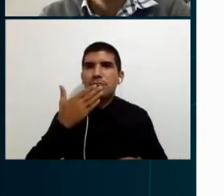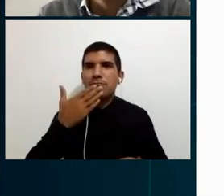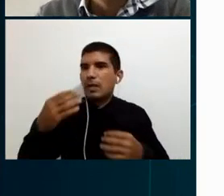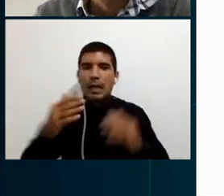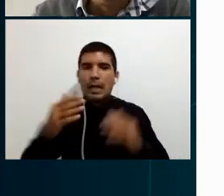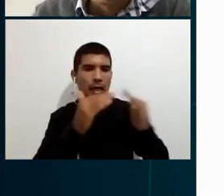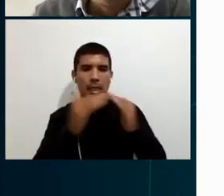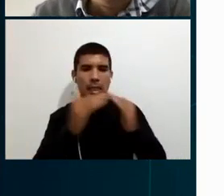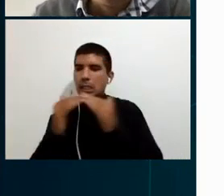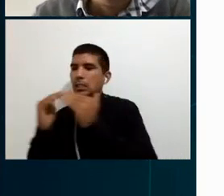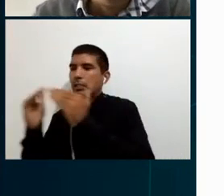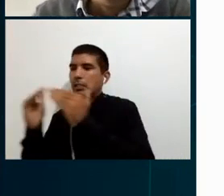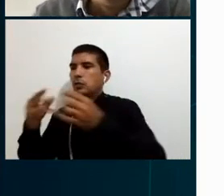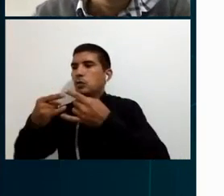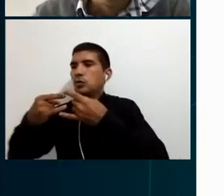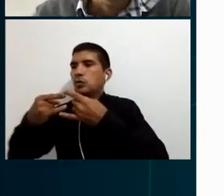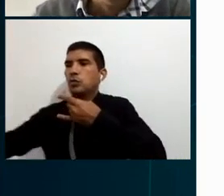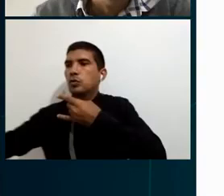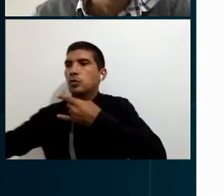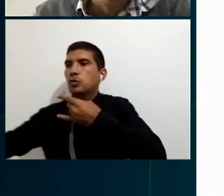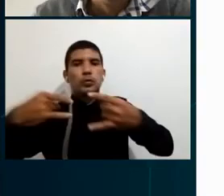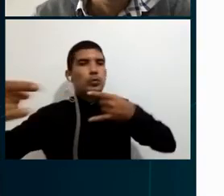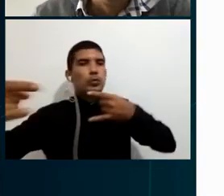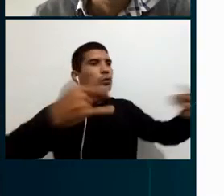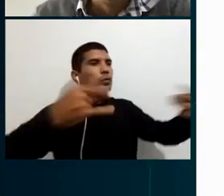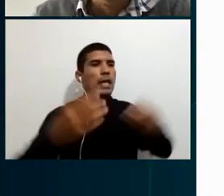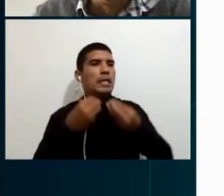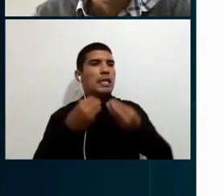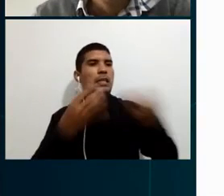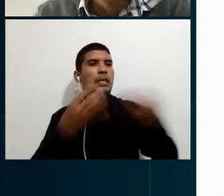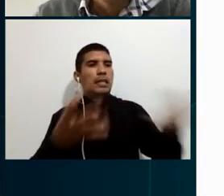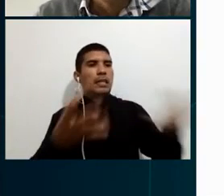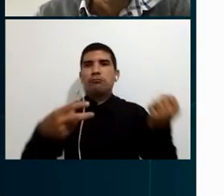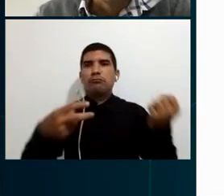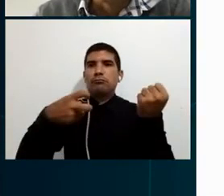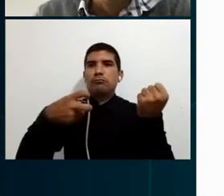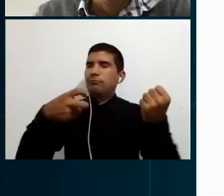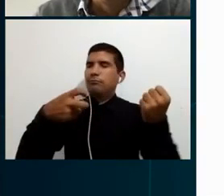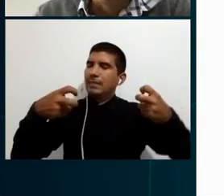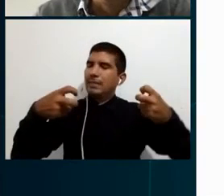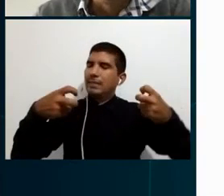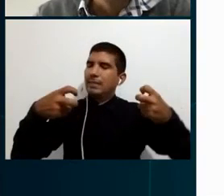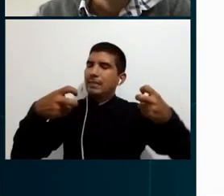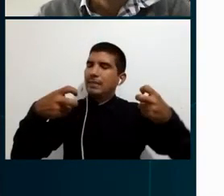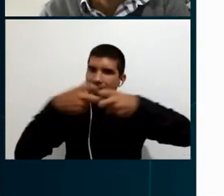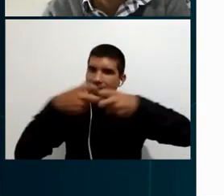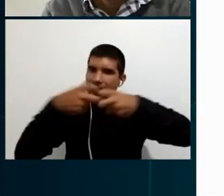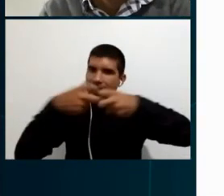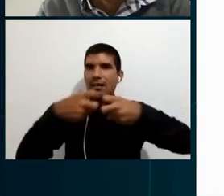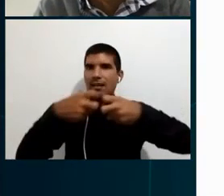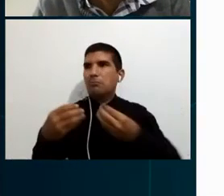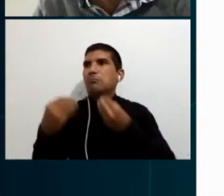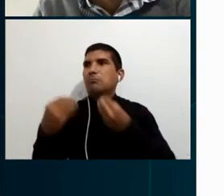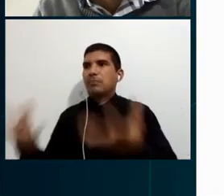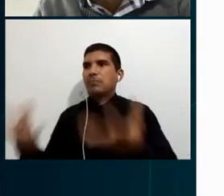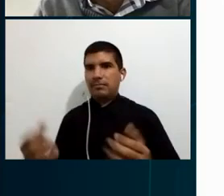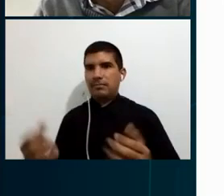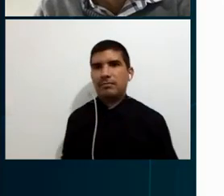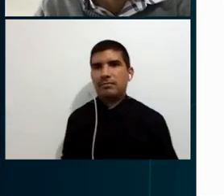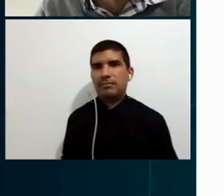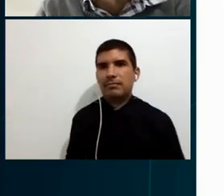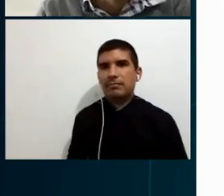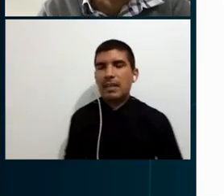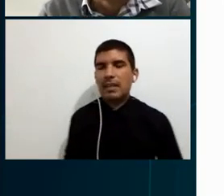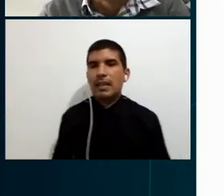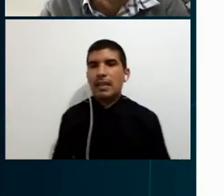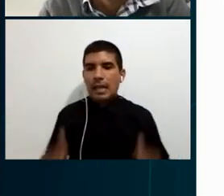compartir parte de su generación solar al parque que queda al lado. En esta casa